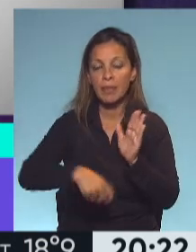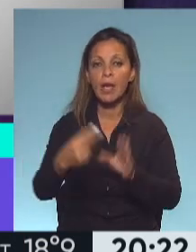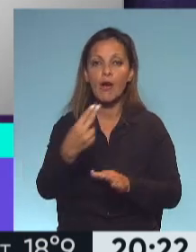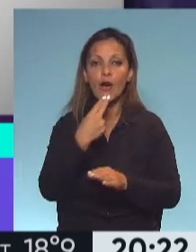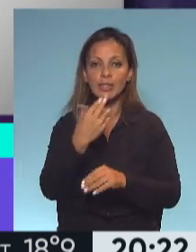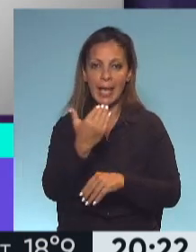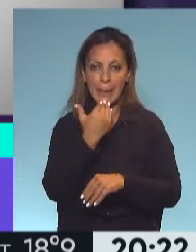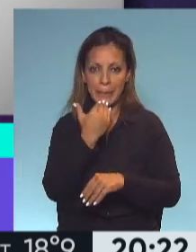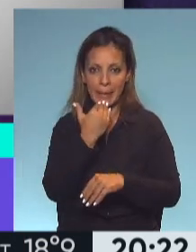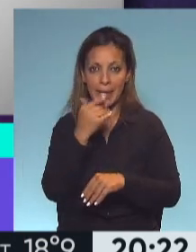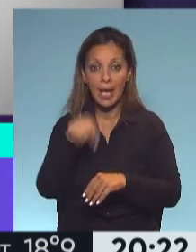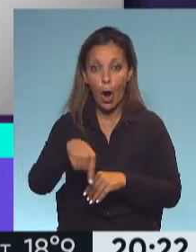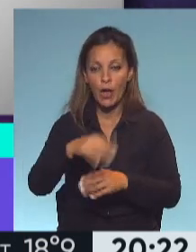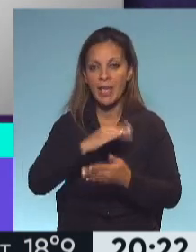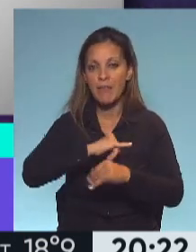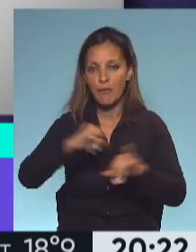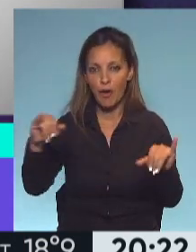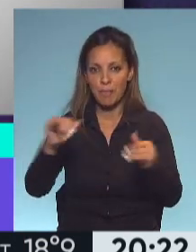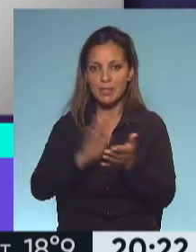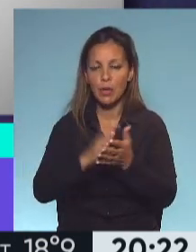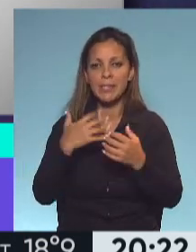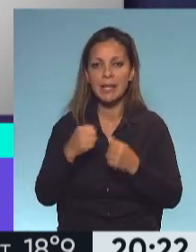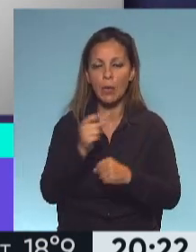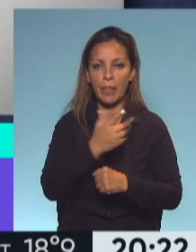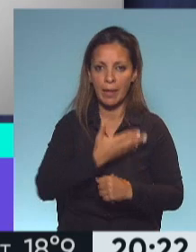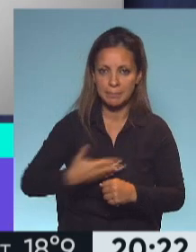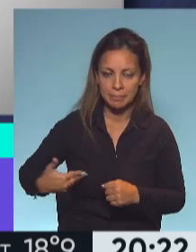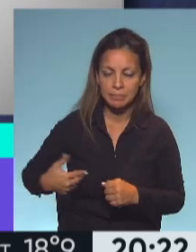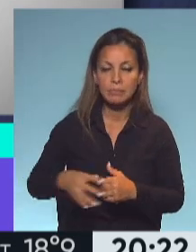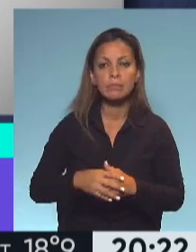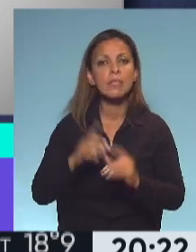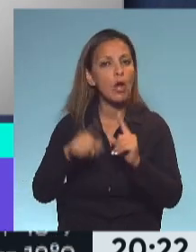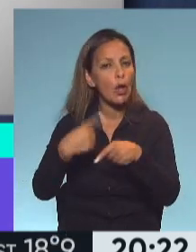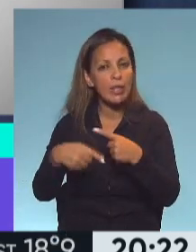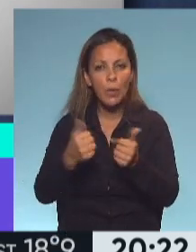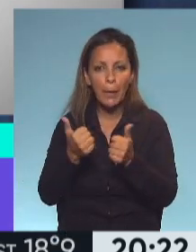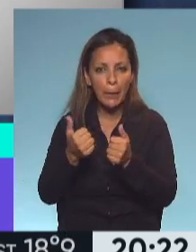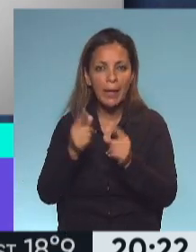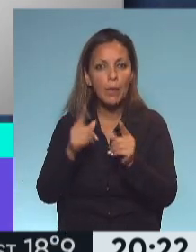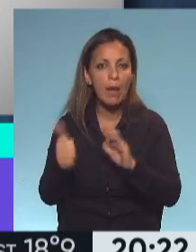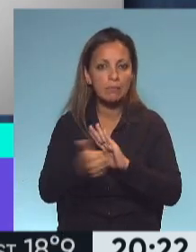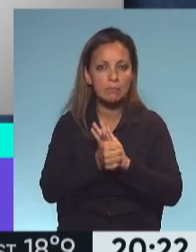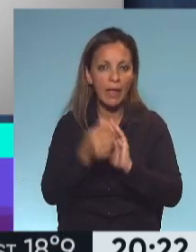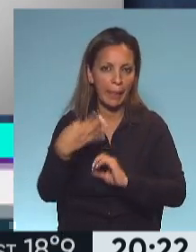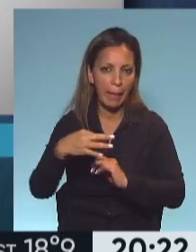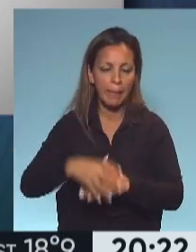esta jornada este es el nuevo reporte sigue evolucionando favorablemente aunque todavía tiene que continuar en aislamiento